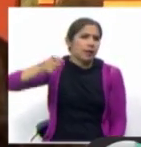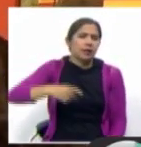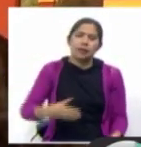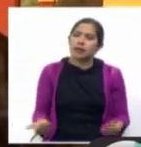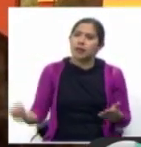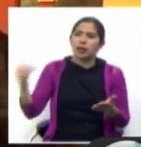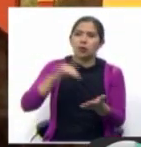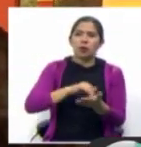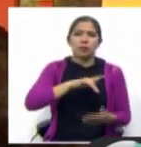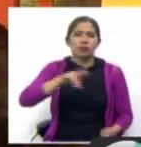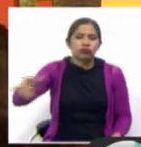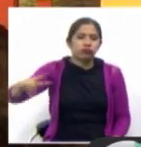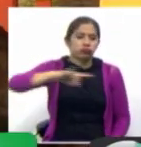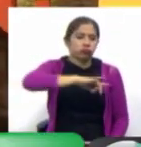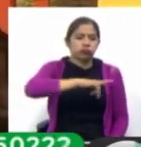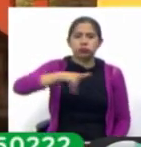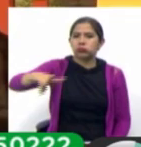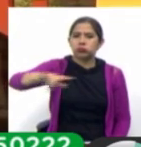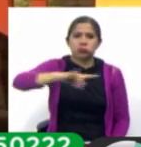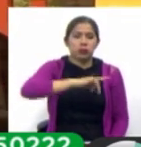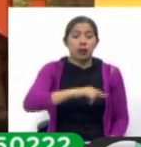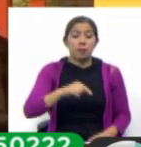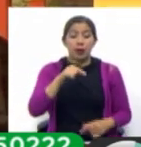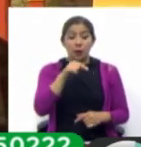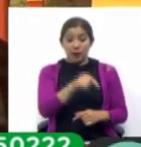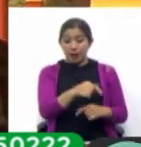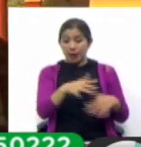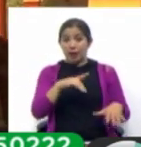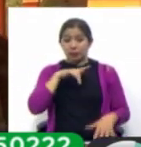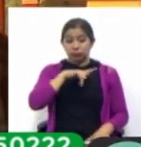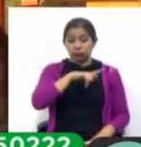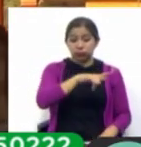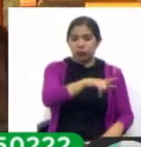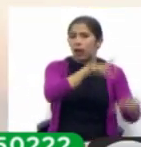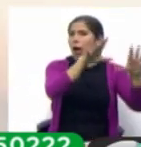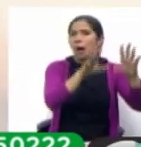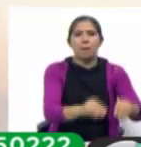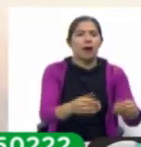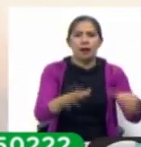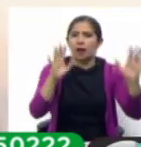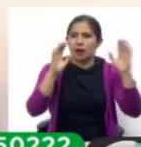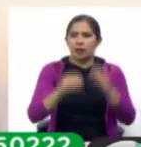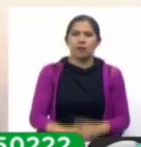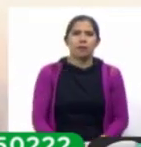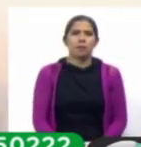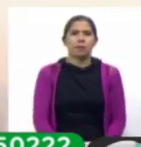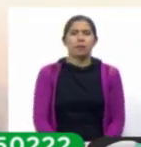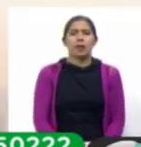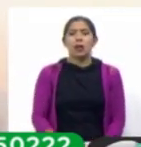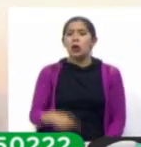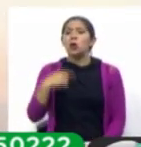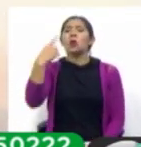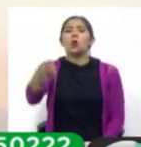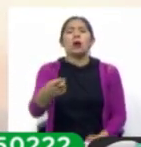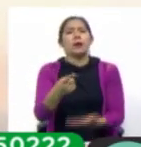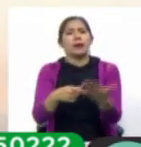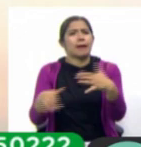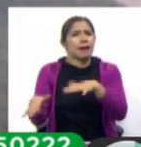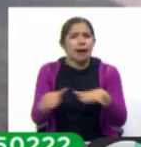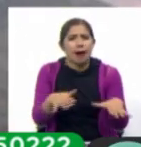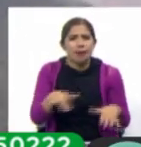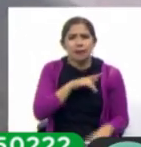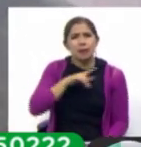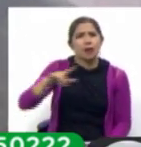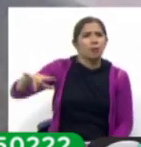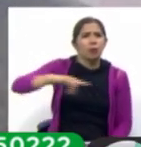vuelos de descarga, pero por donde se hizo la descarga prácticamente se liquidó el fuego. ¿Cuáles son los siguientes operativos del